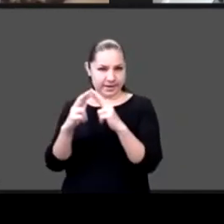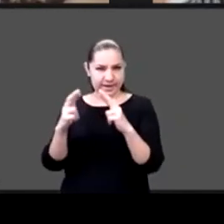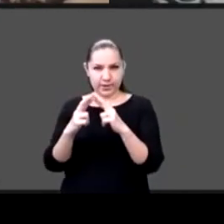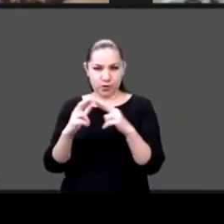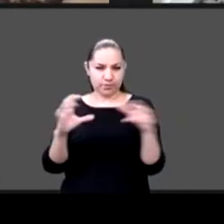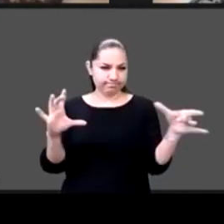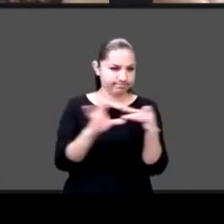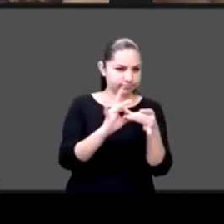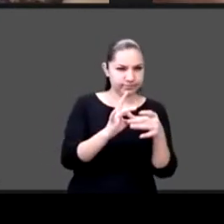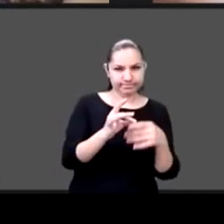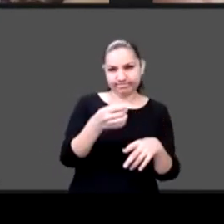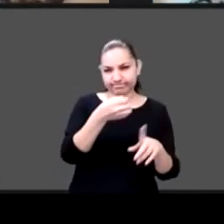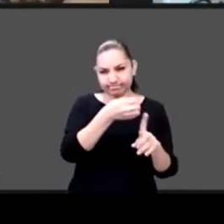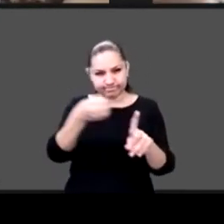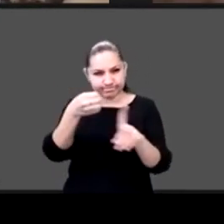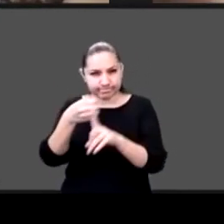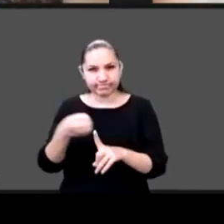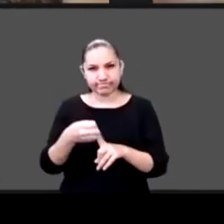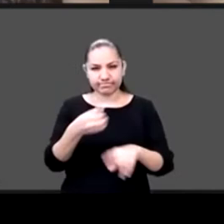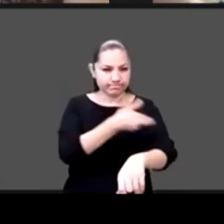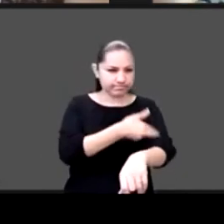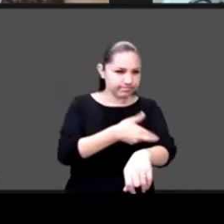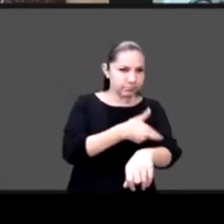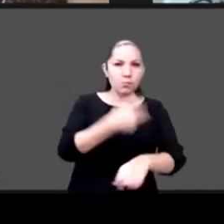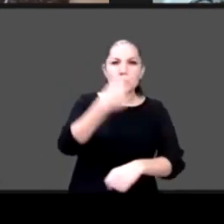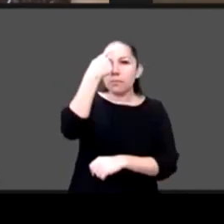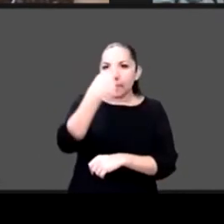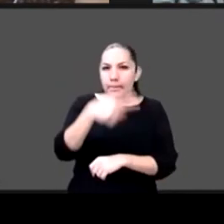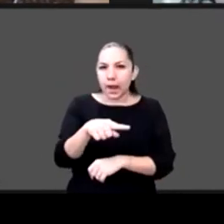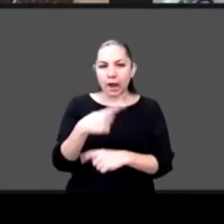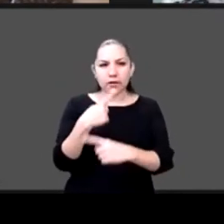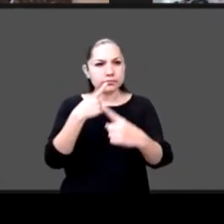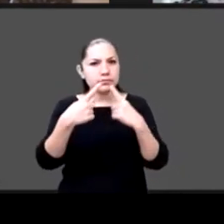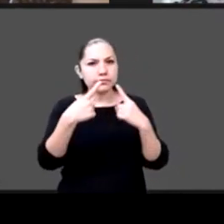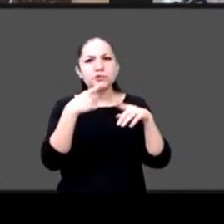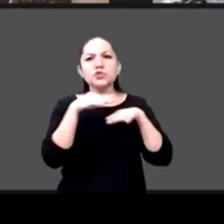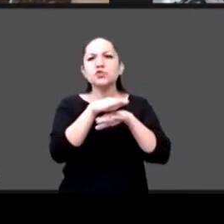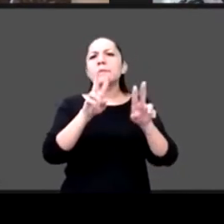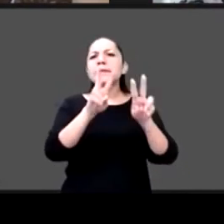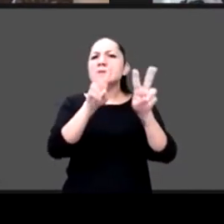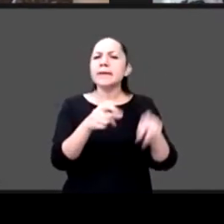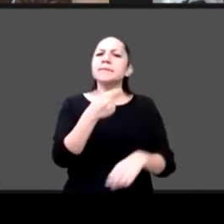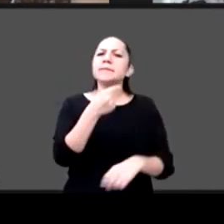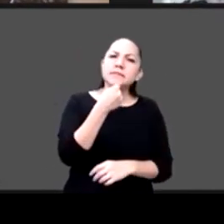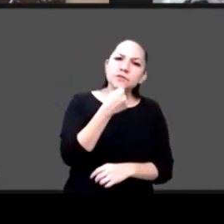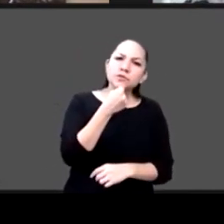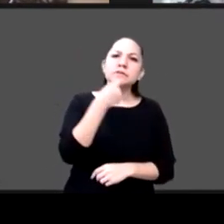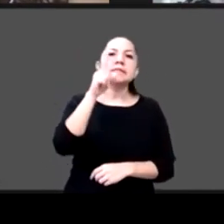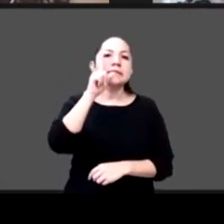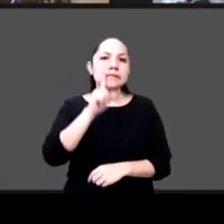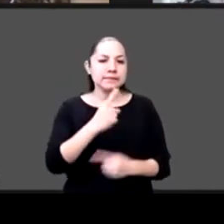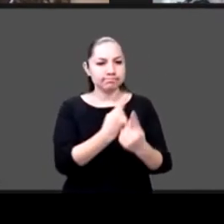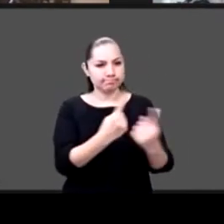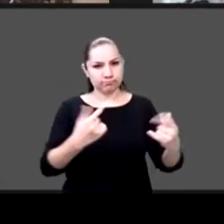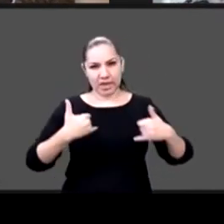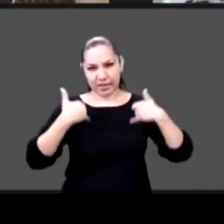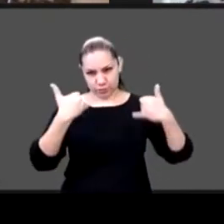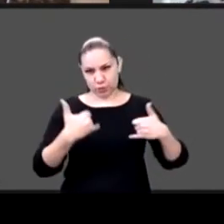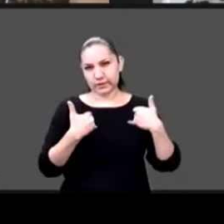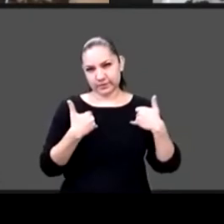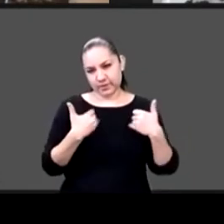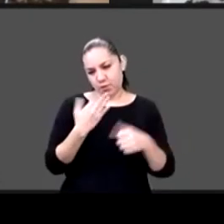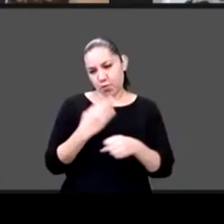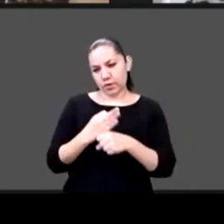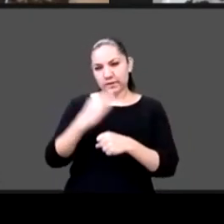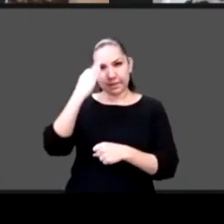tocar diferentes temas en torno a las niñas, los niños y los adolescentes en esta pandemia. Y me da mucho gusto estar